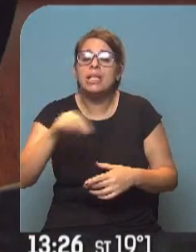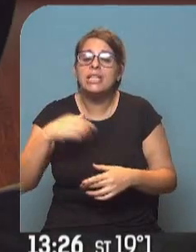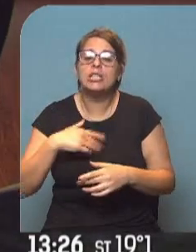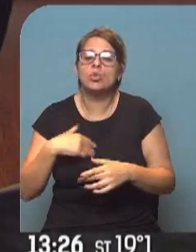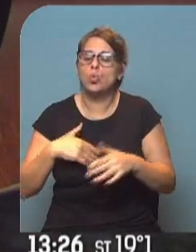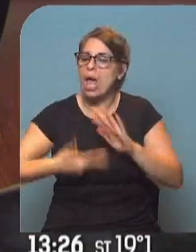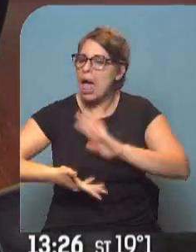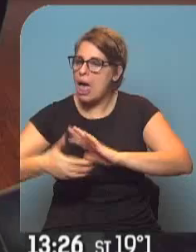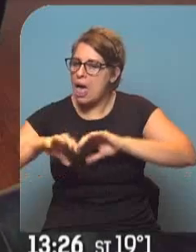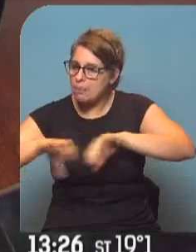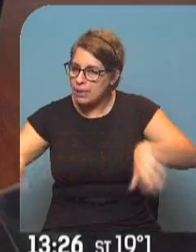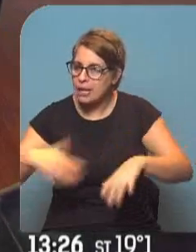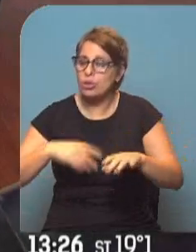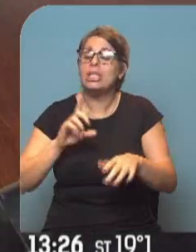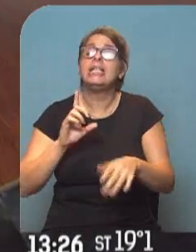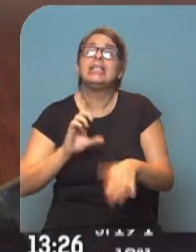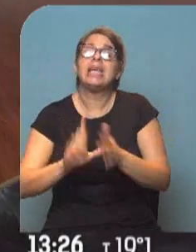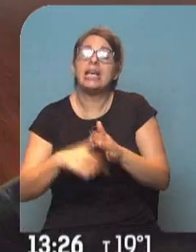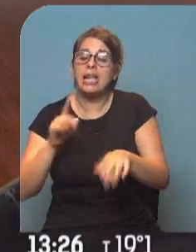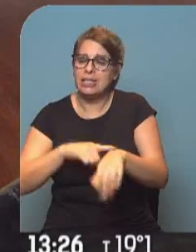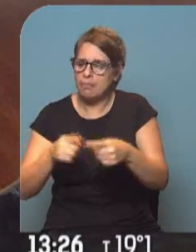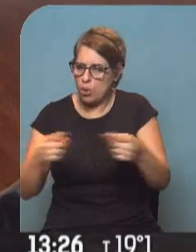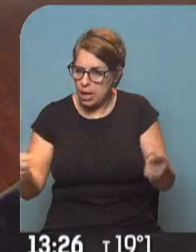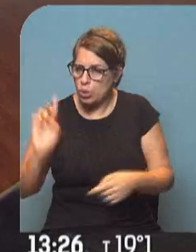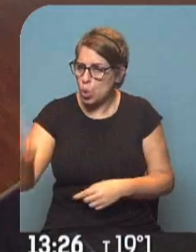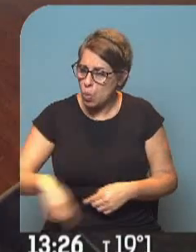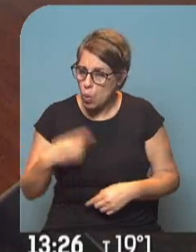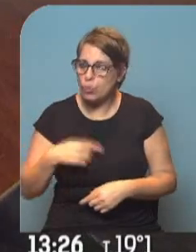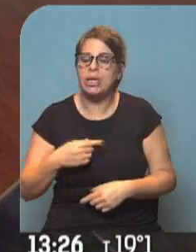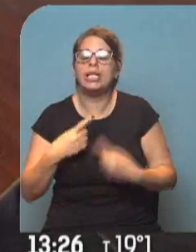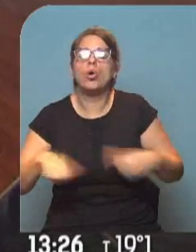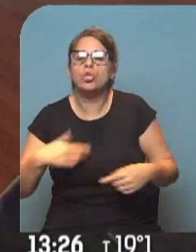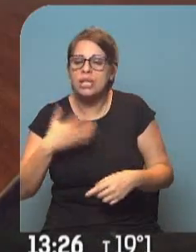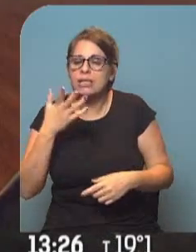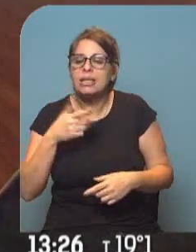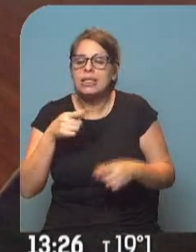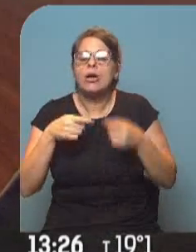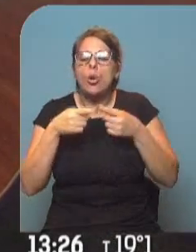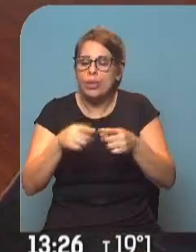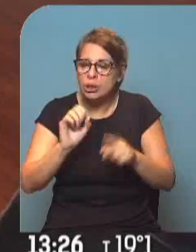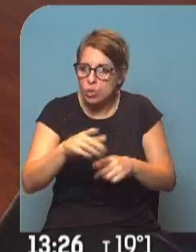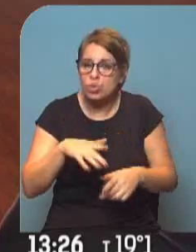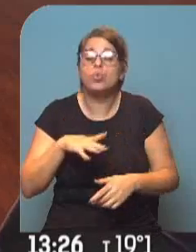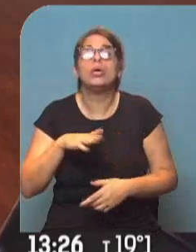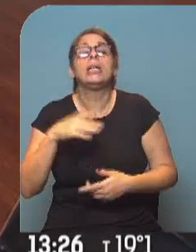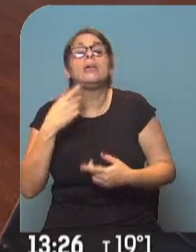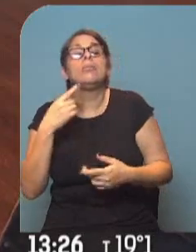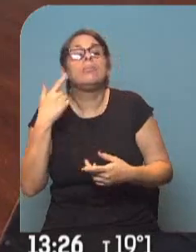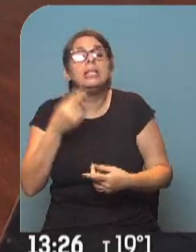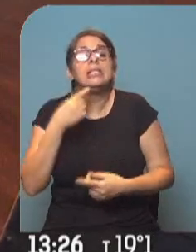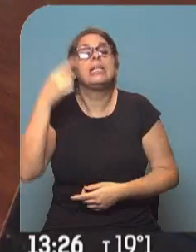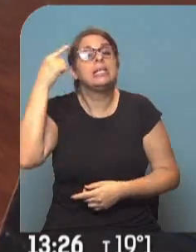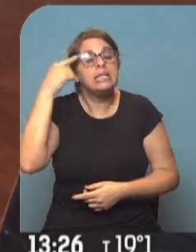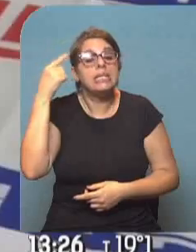llevará mucho más tiempo y esto tiene que ver con los intereses en juego que tienen en la región China y Estados Unidos. Vemos un informe y